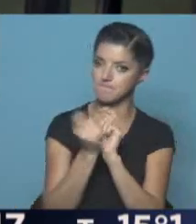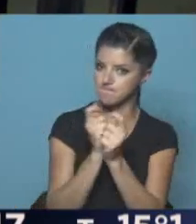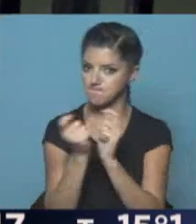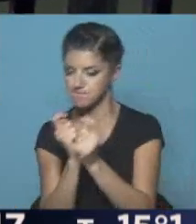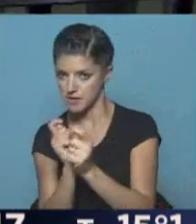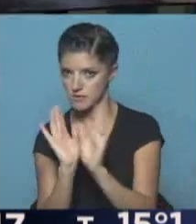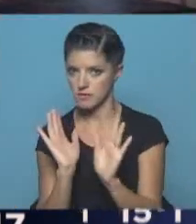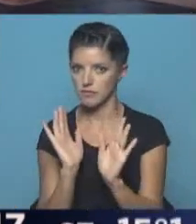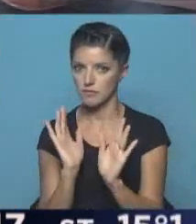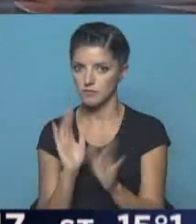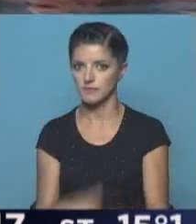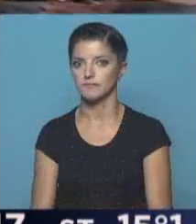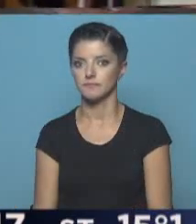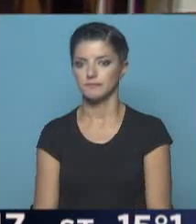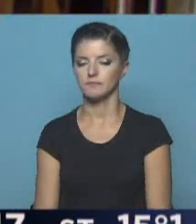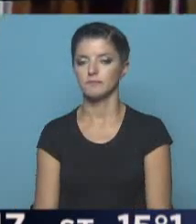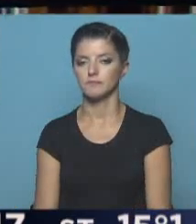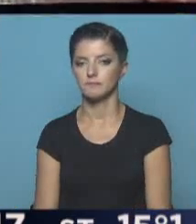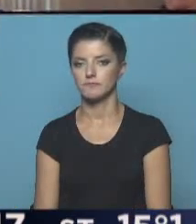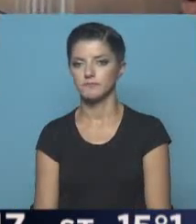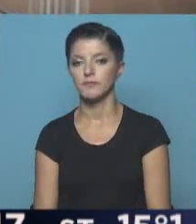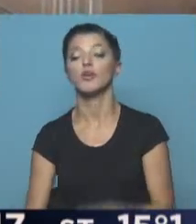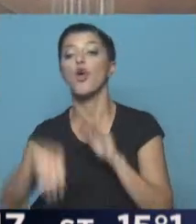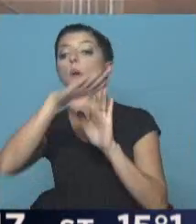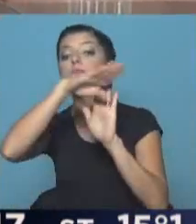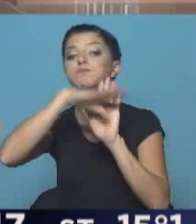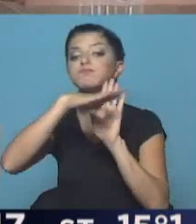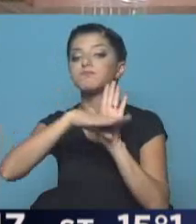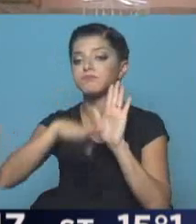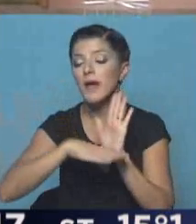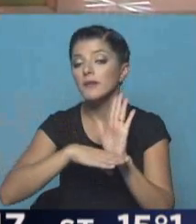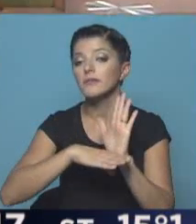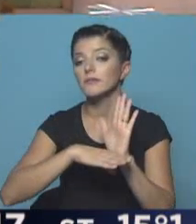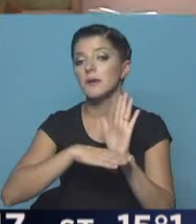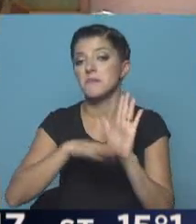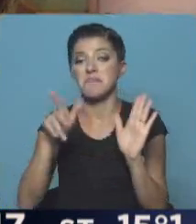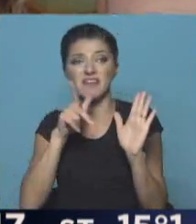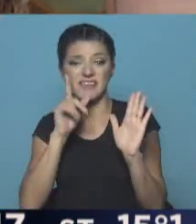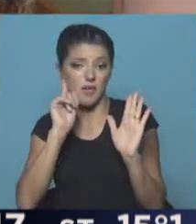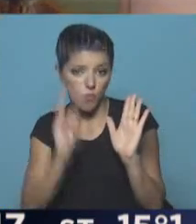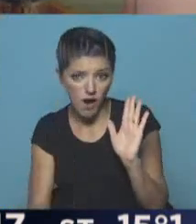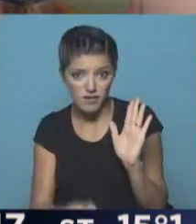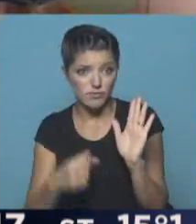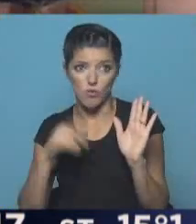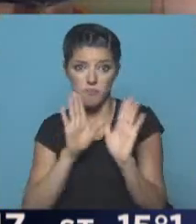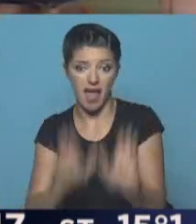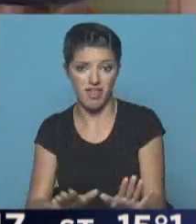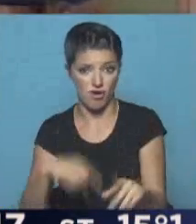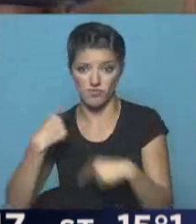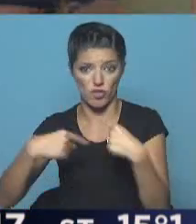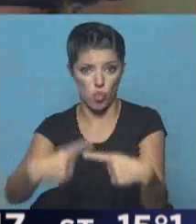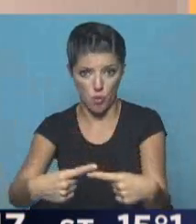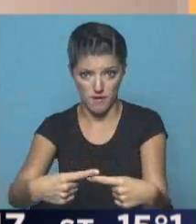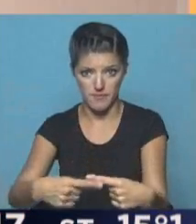esto. Y evidentemente con reglamentaciones, con instituciones, pareciera ser que esto no se detiene, ¿no? Digamos, están muy